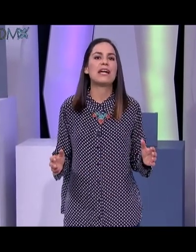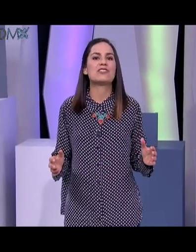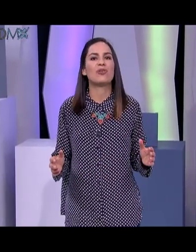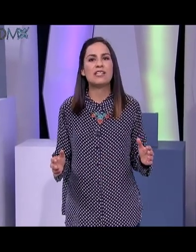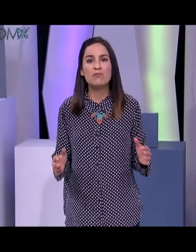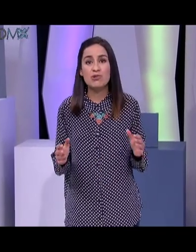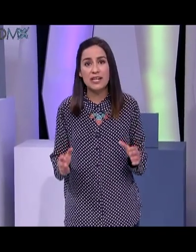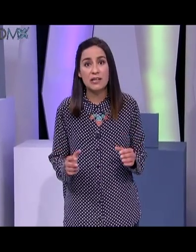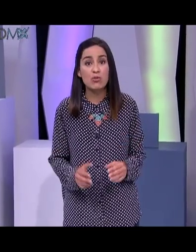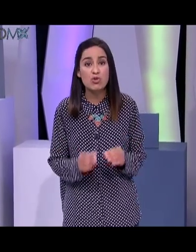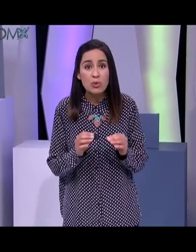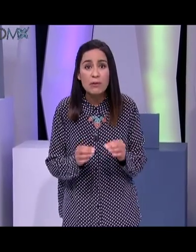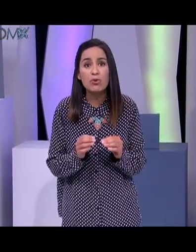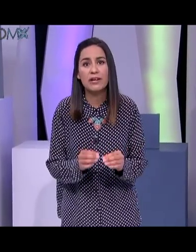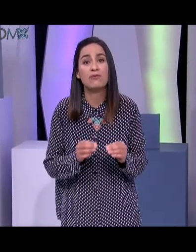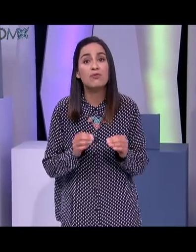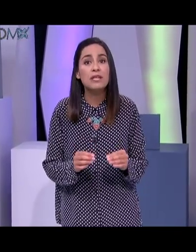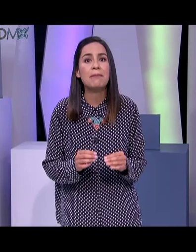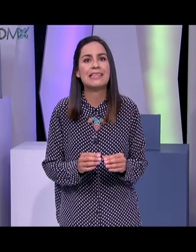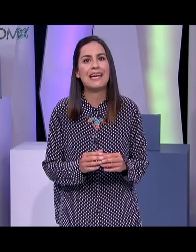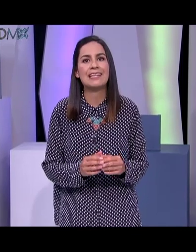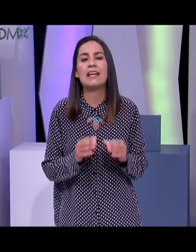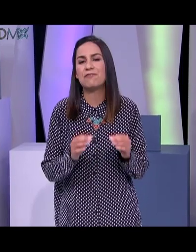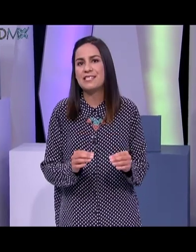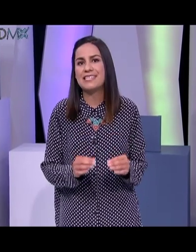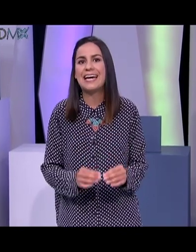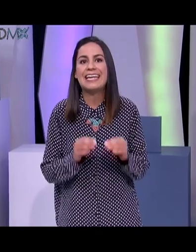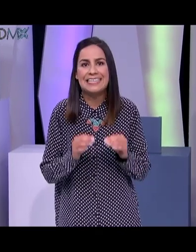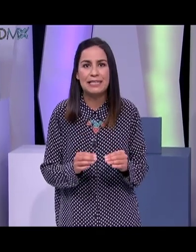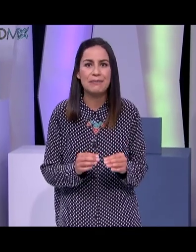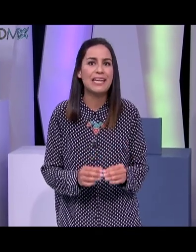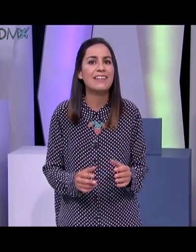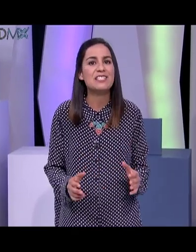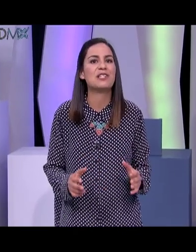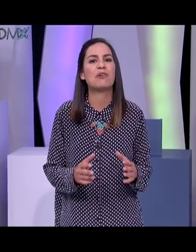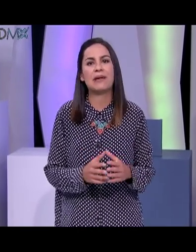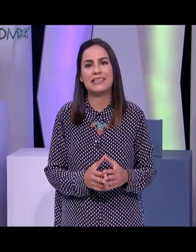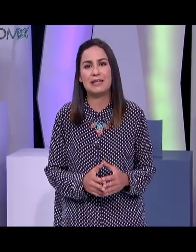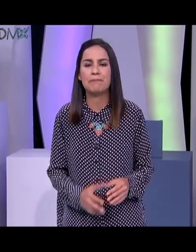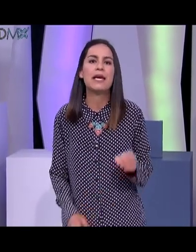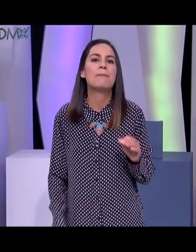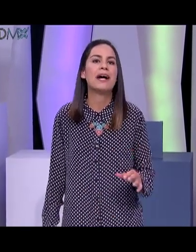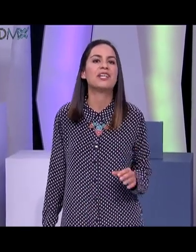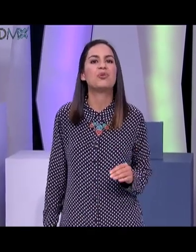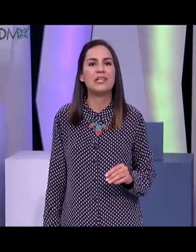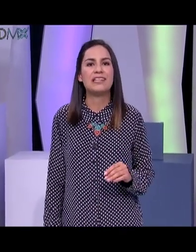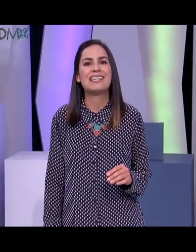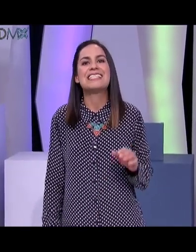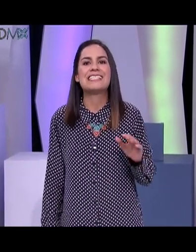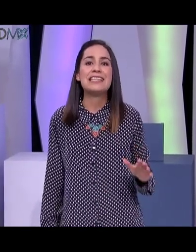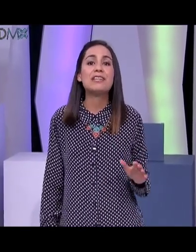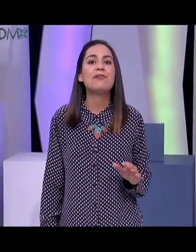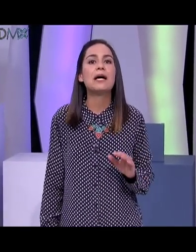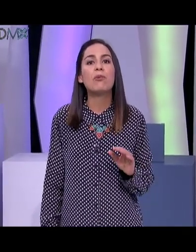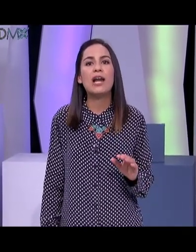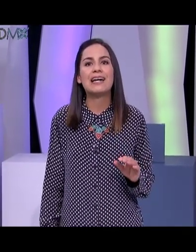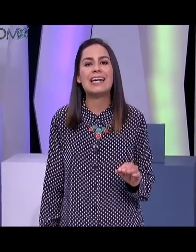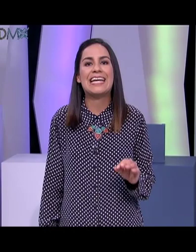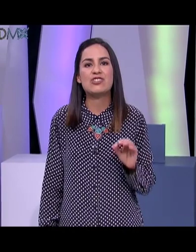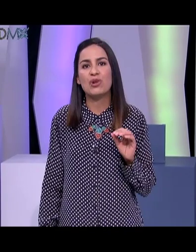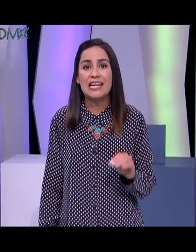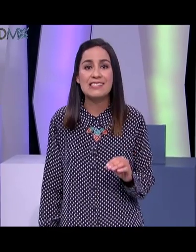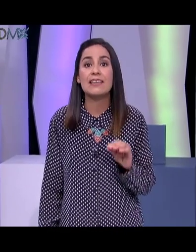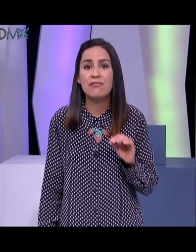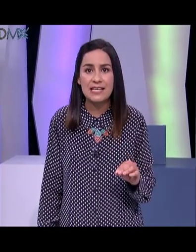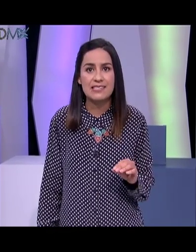En esta ocasión les mostraremos una mujer fundamental en la física y química del siglo XX, Marie Curie, científica